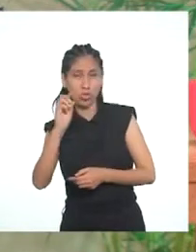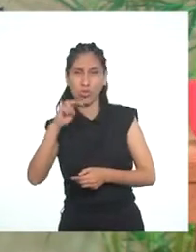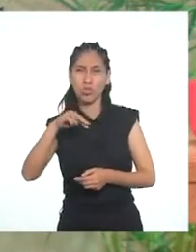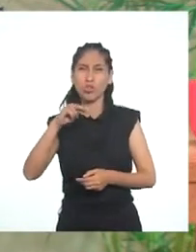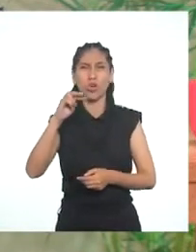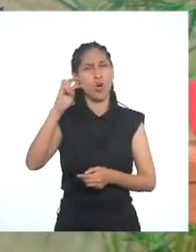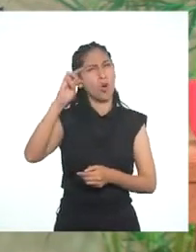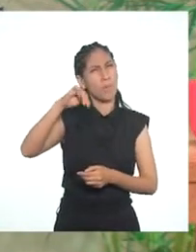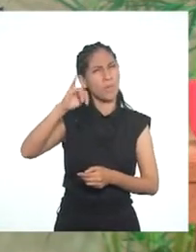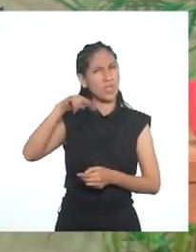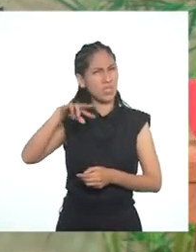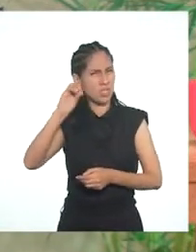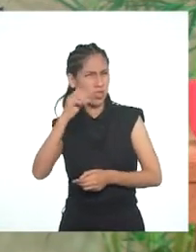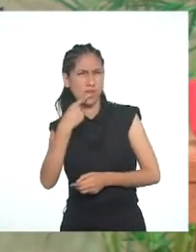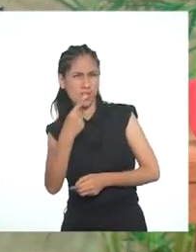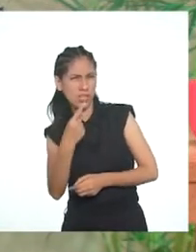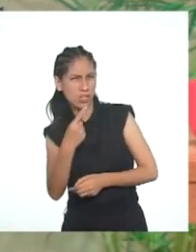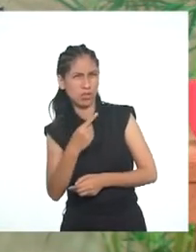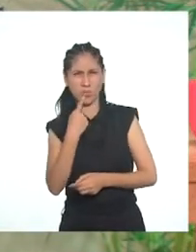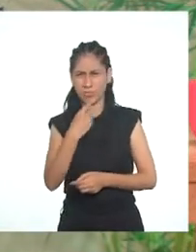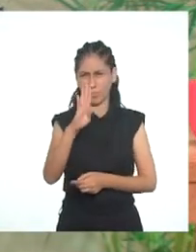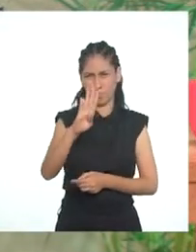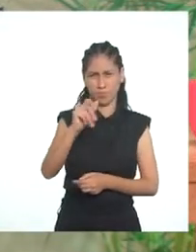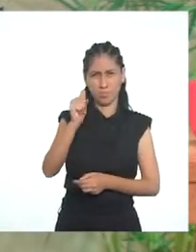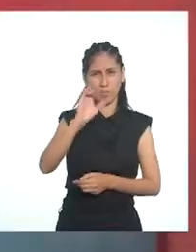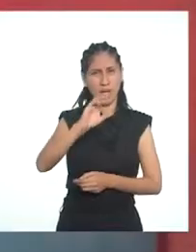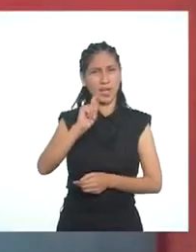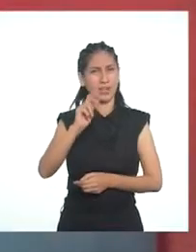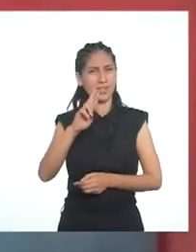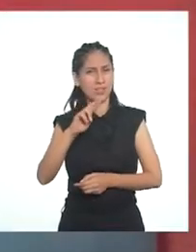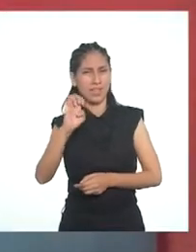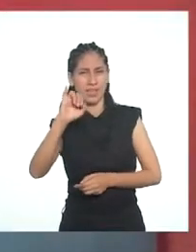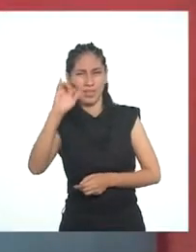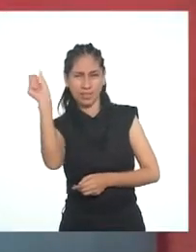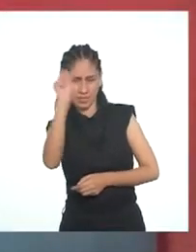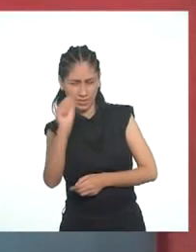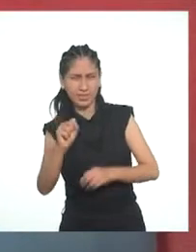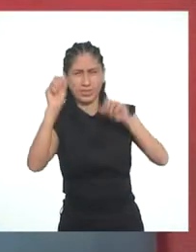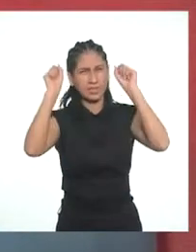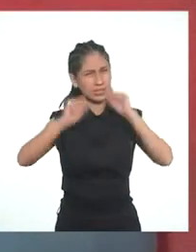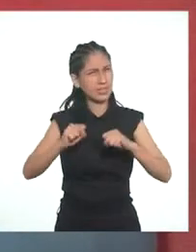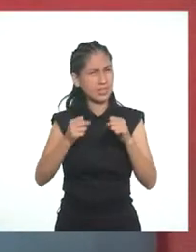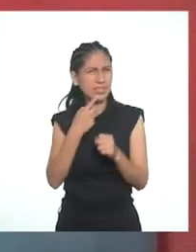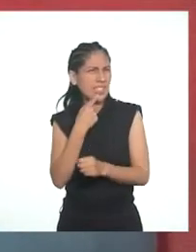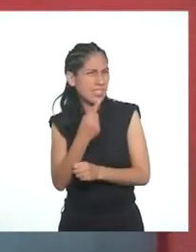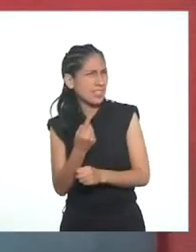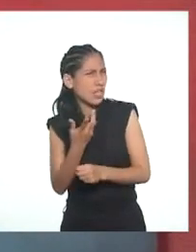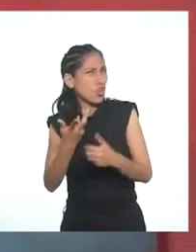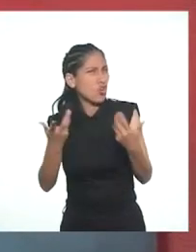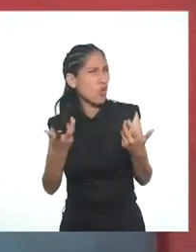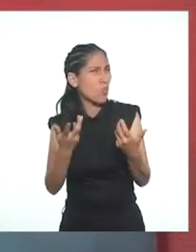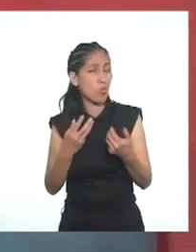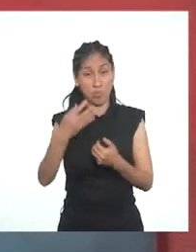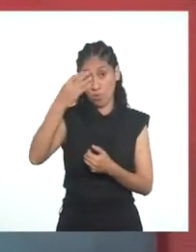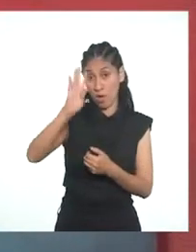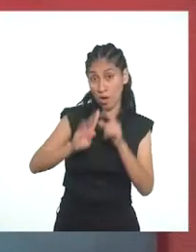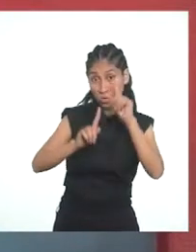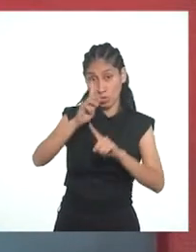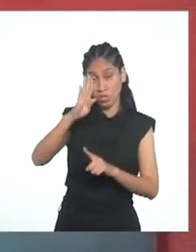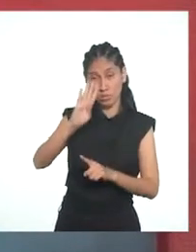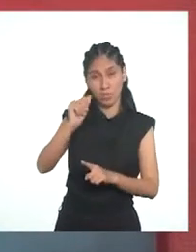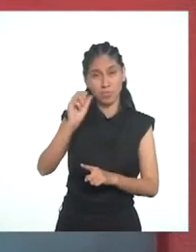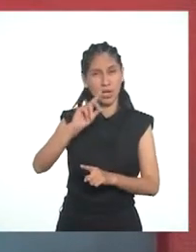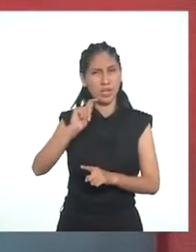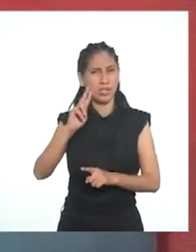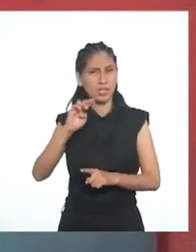dominio que mencionaron. Le llamaron bacterias. Dominio bacterias. También se les llama bacterias verdaderas o